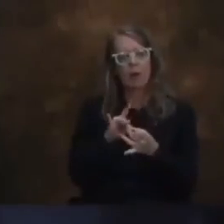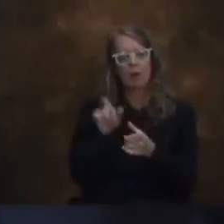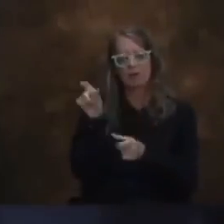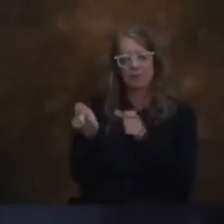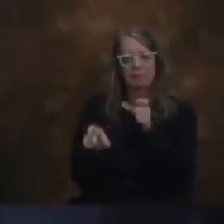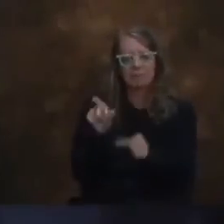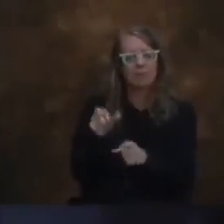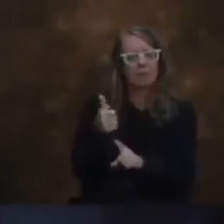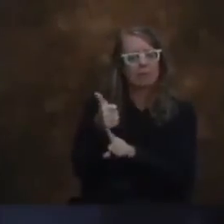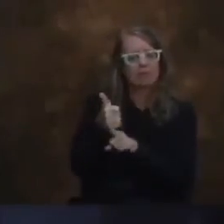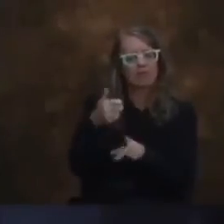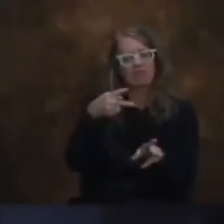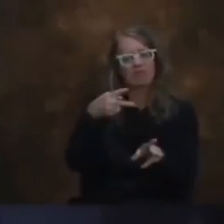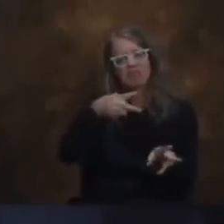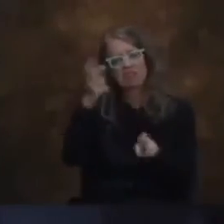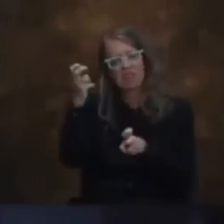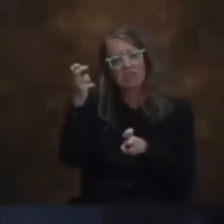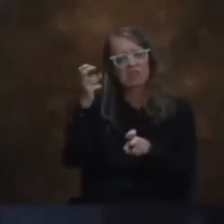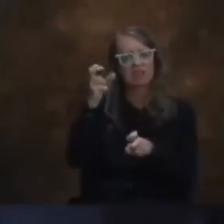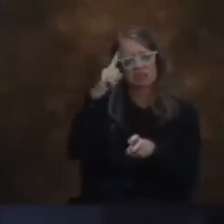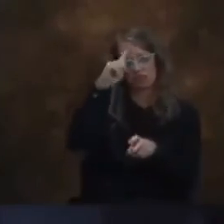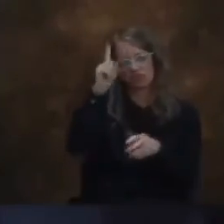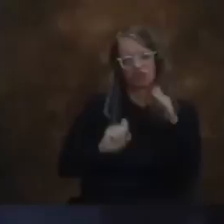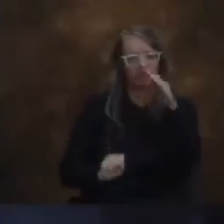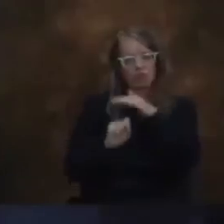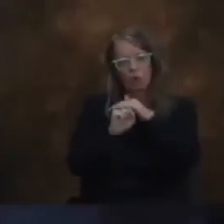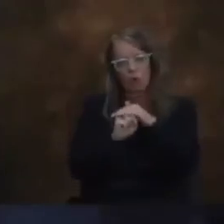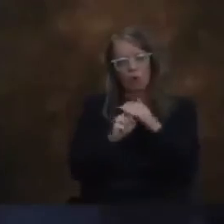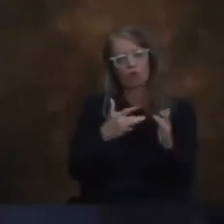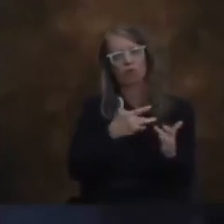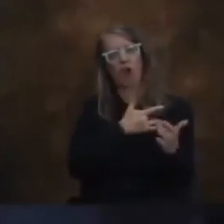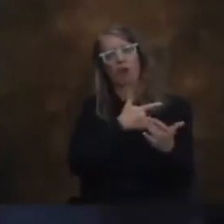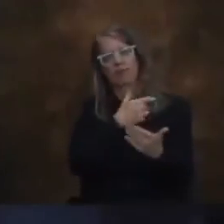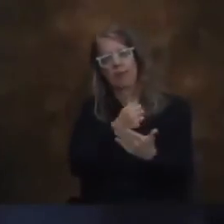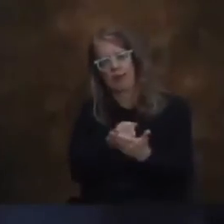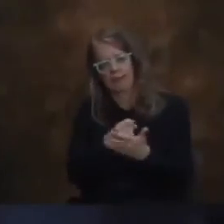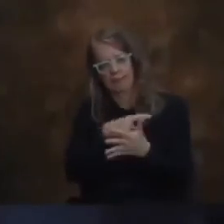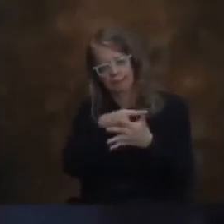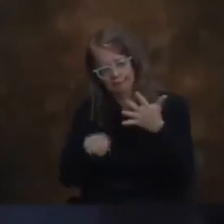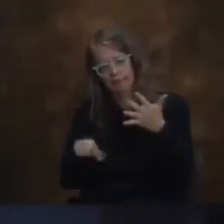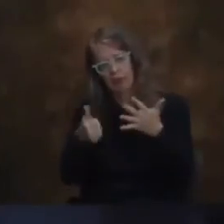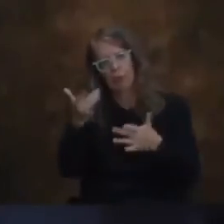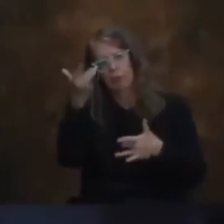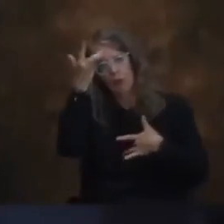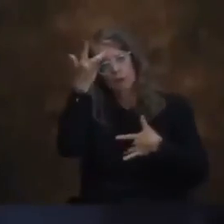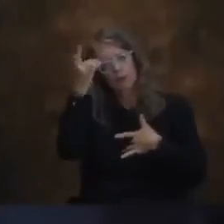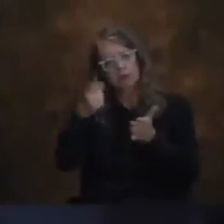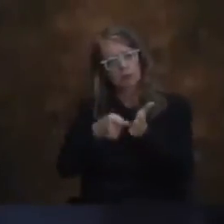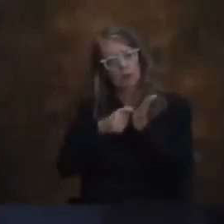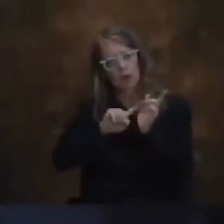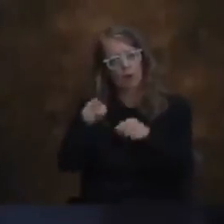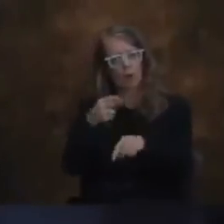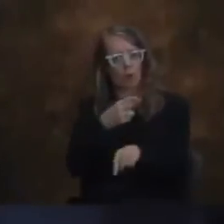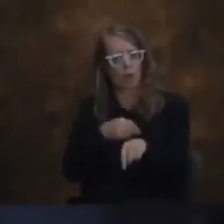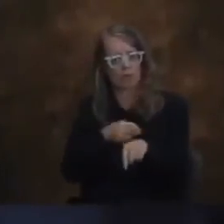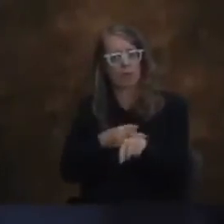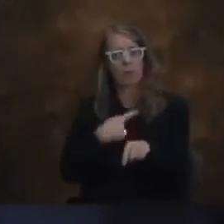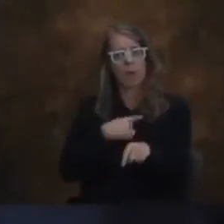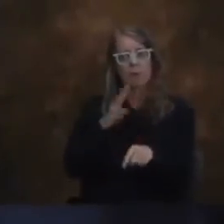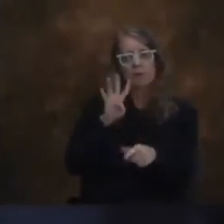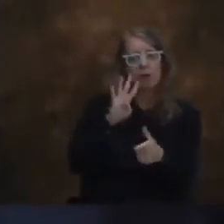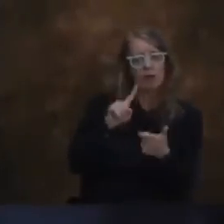ataques al corazón otros tipos de enfermedades y estuve platicando con un integrante de mi iglesia que tenía